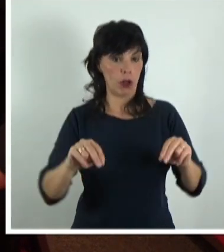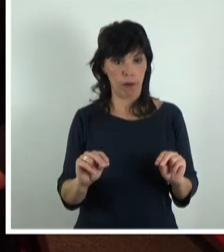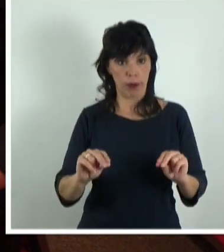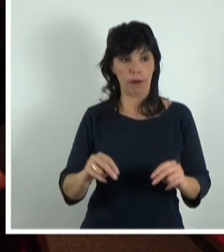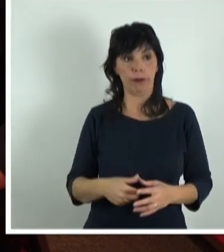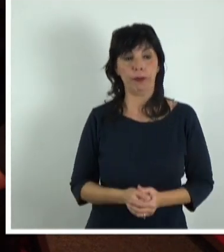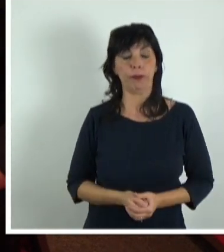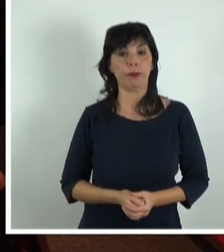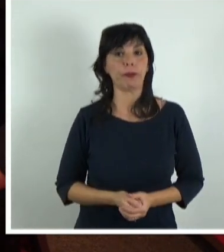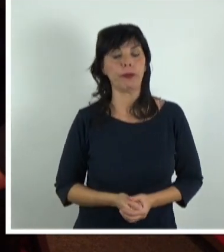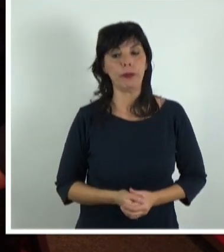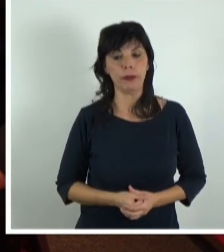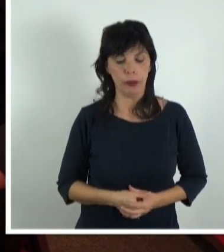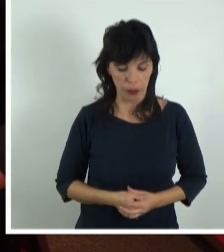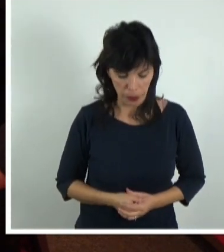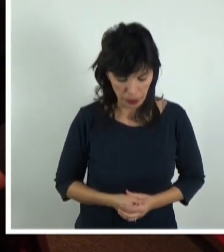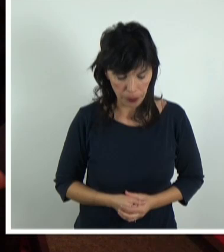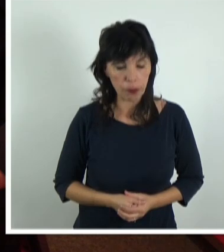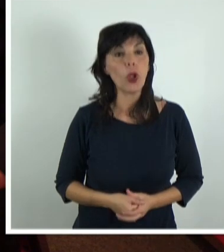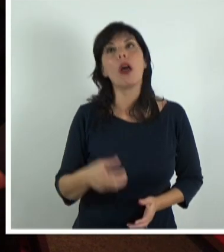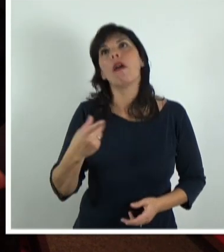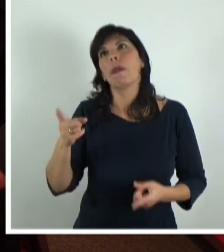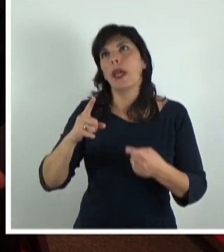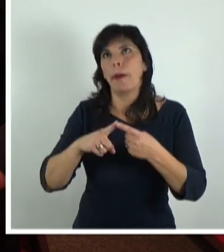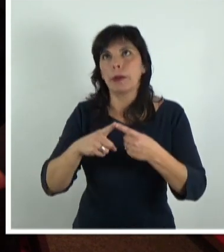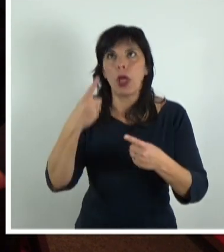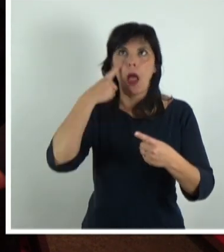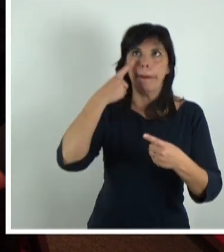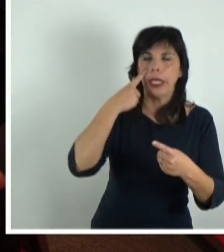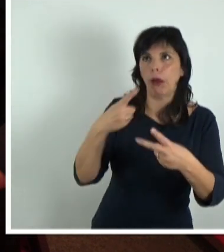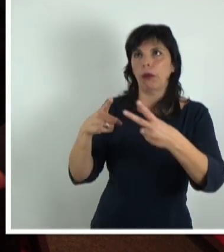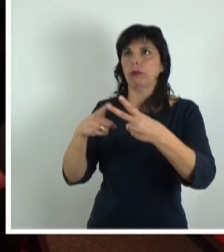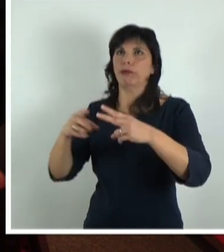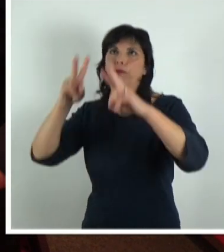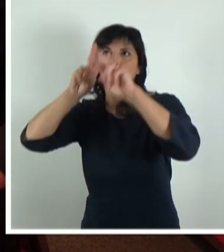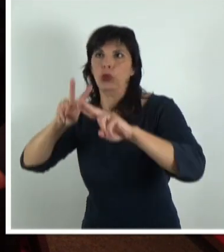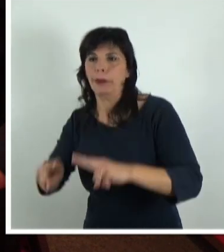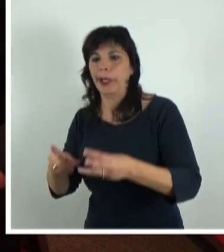para describir la palabra observar, mirar, ver.